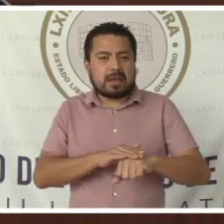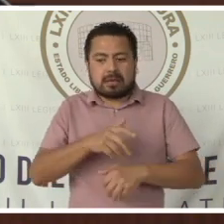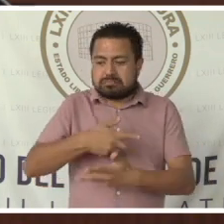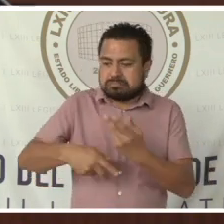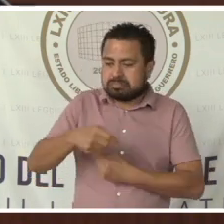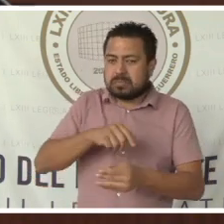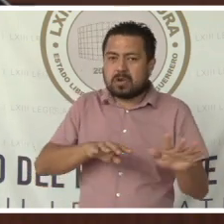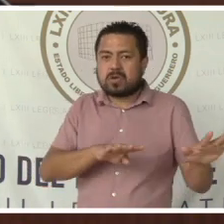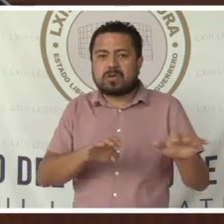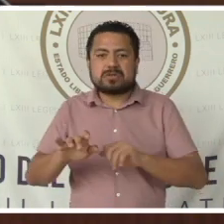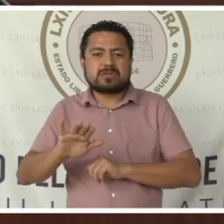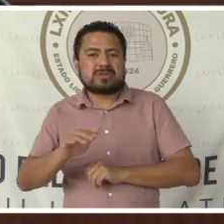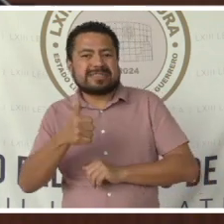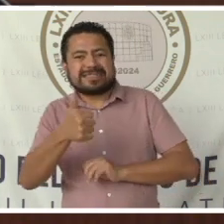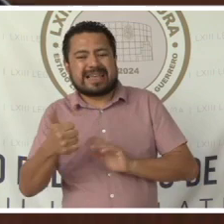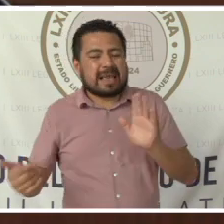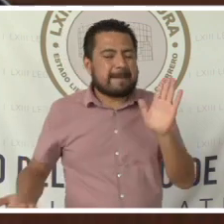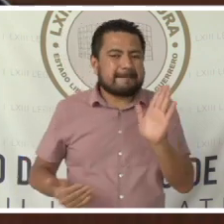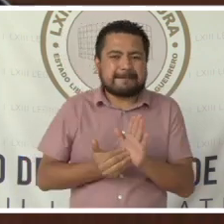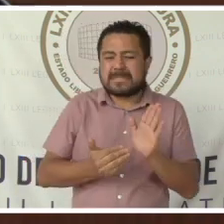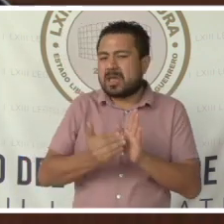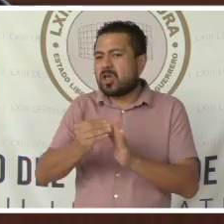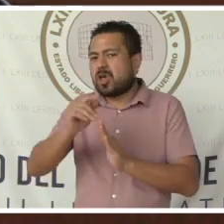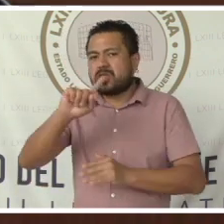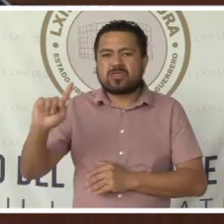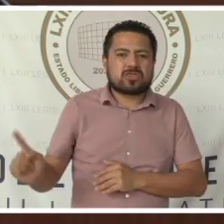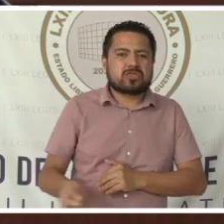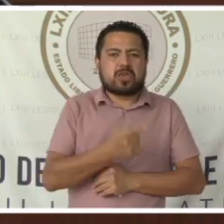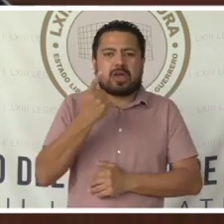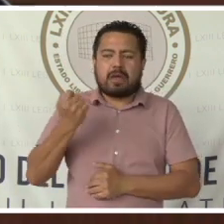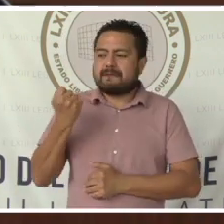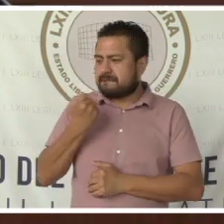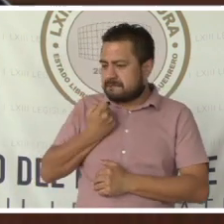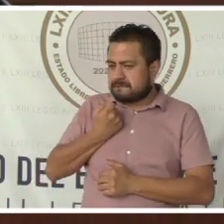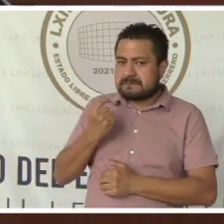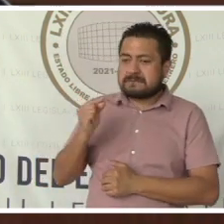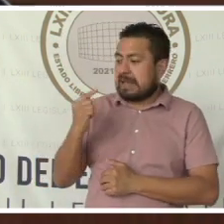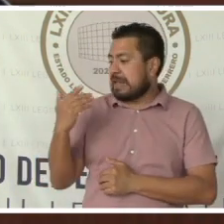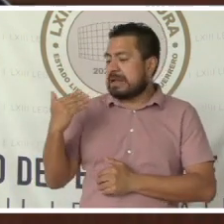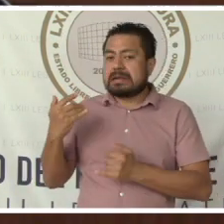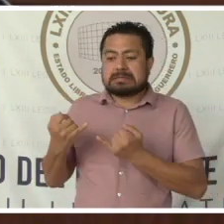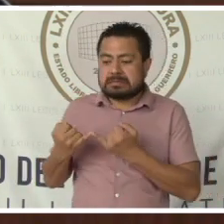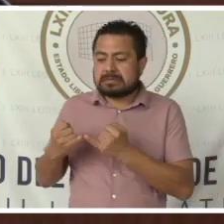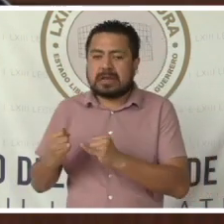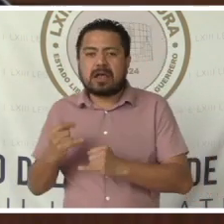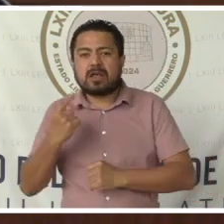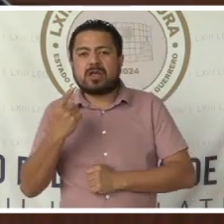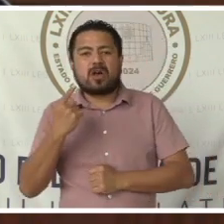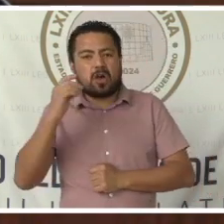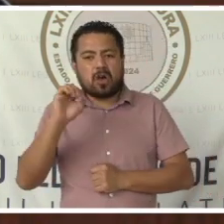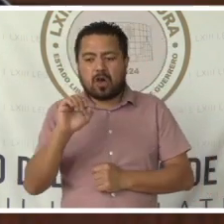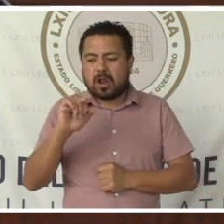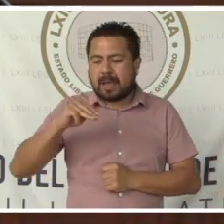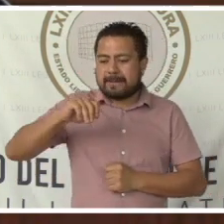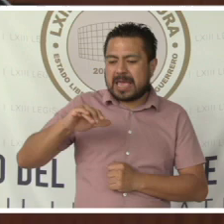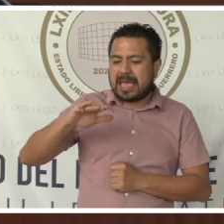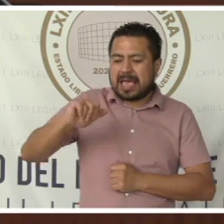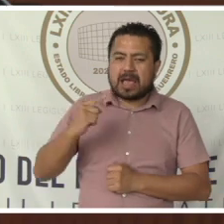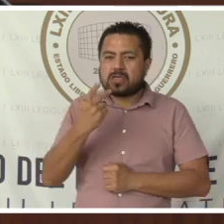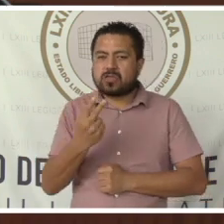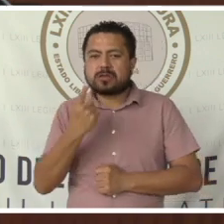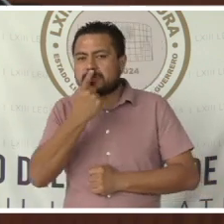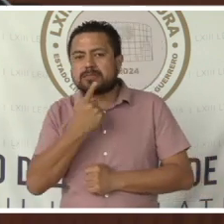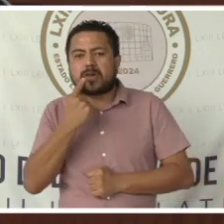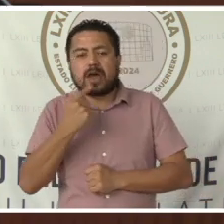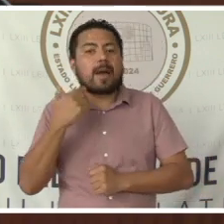por 956 millones de dólares recién se inauguró la refinería Olmeca de dos bocas que